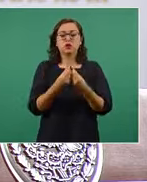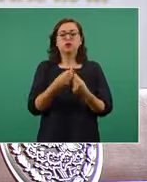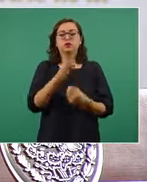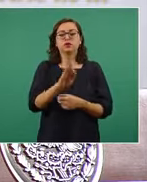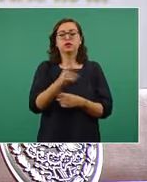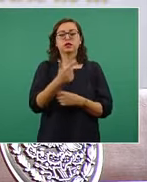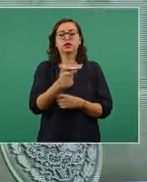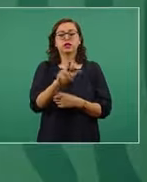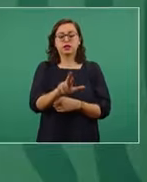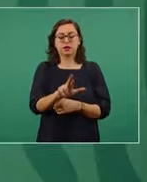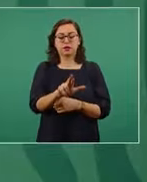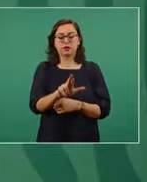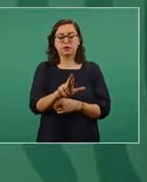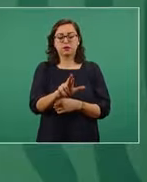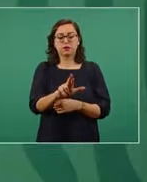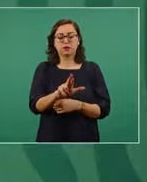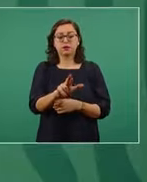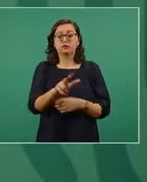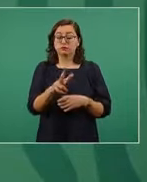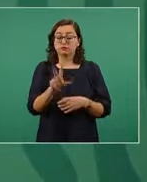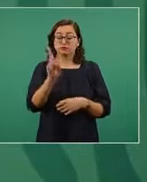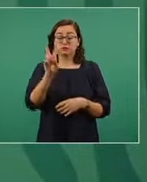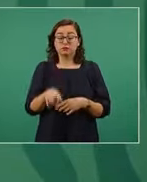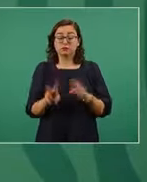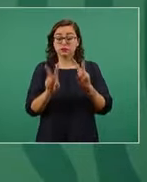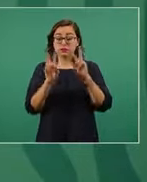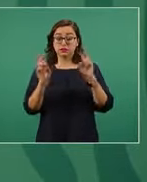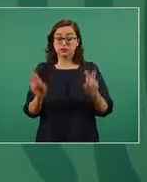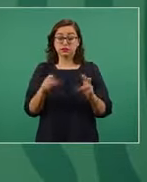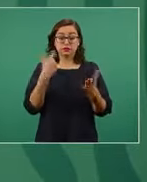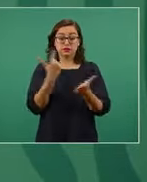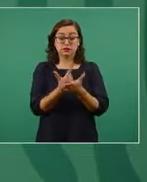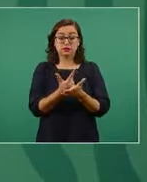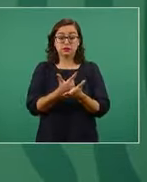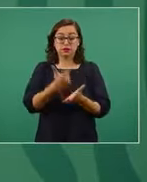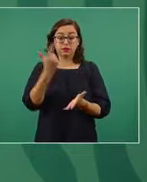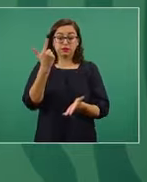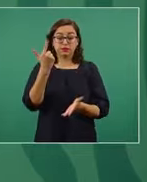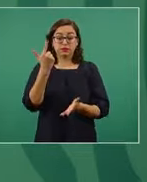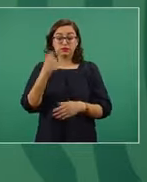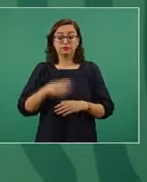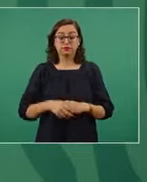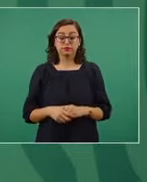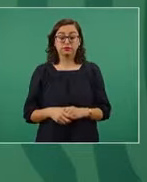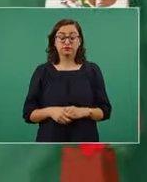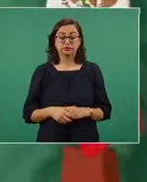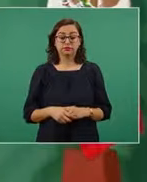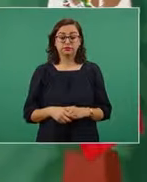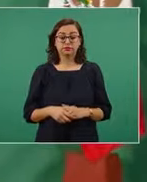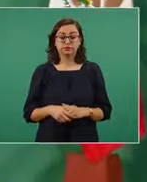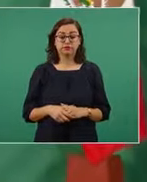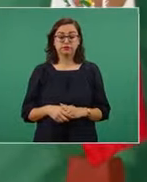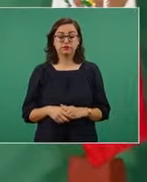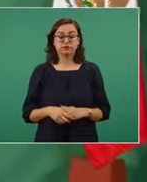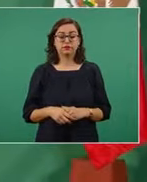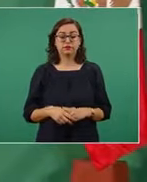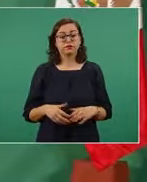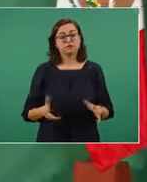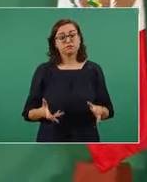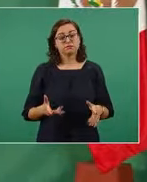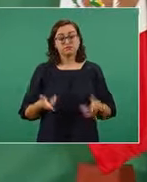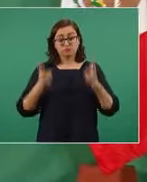por la gravedad del asunto y vamos, espero, a